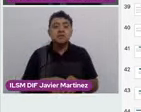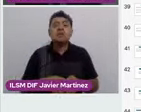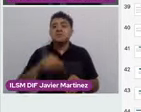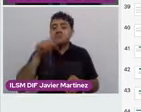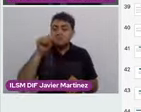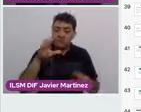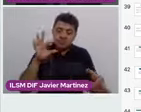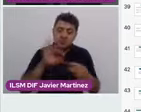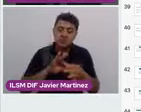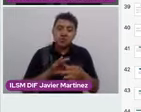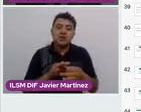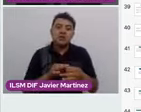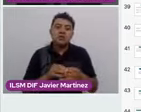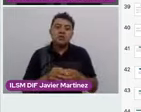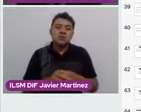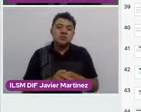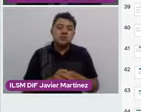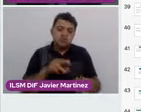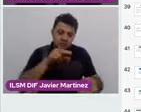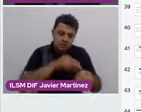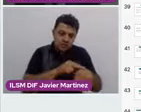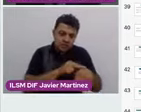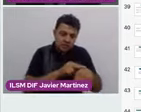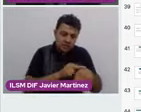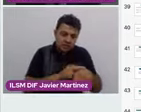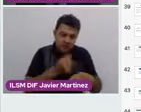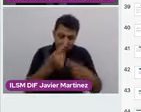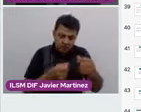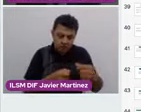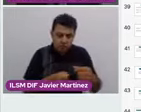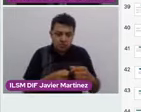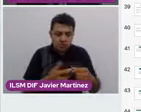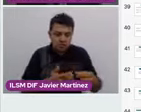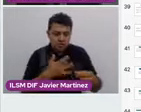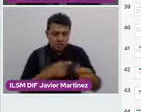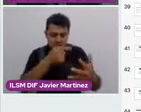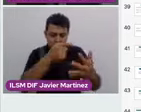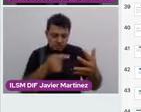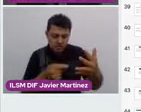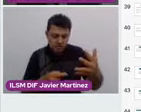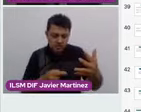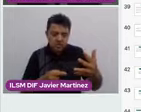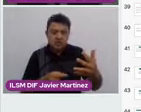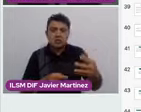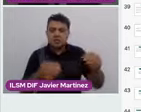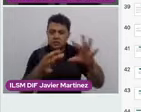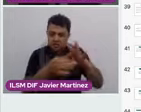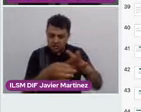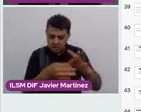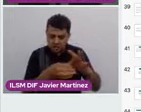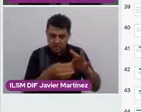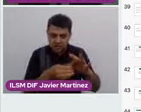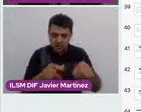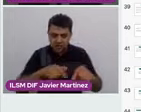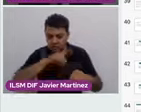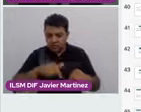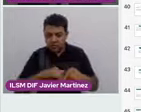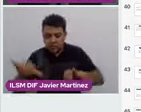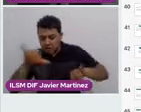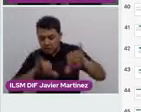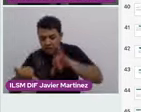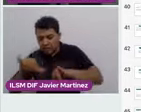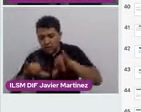no se reportan los efectos secundarios, no, pues no hay una estadística que ayude a los laboratorios a crear mejores fórmulas